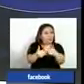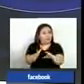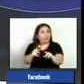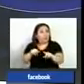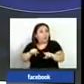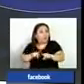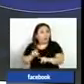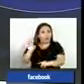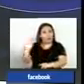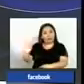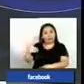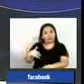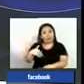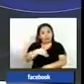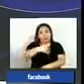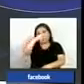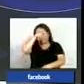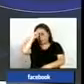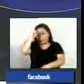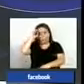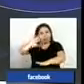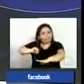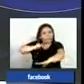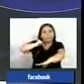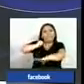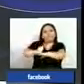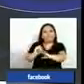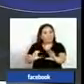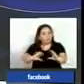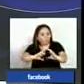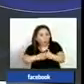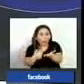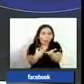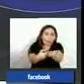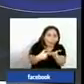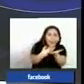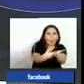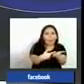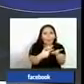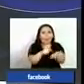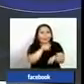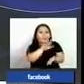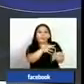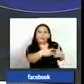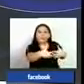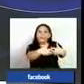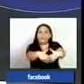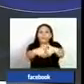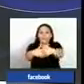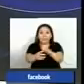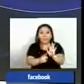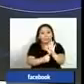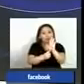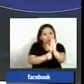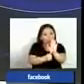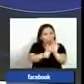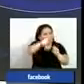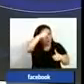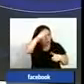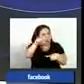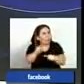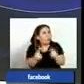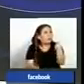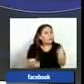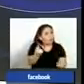autoridades del Ministerio de Trabajo establecieron una mesa de diálogo con los representantes del sector empresarial. ¿A qué acuerdos llegaron? Se lo vamos a